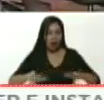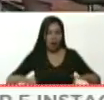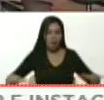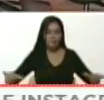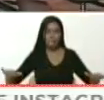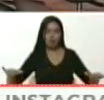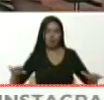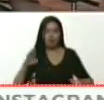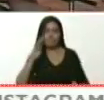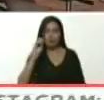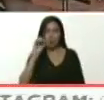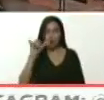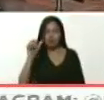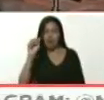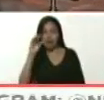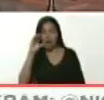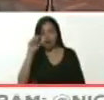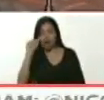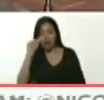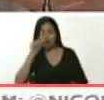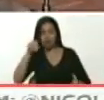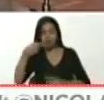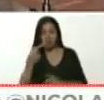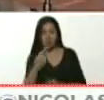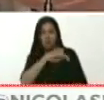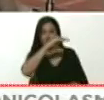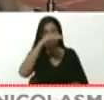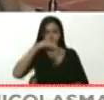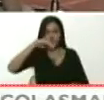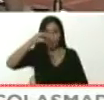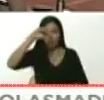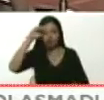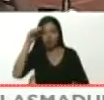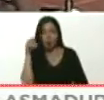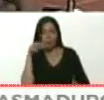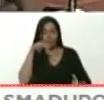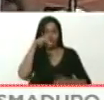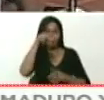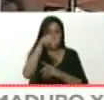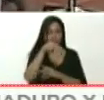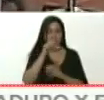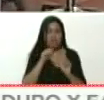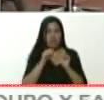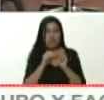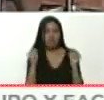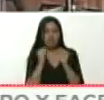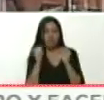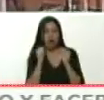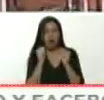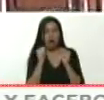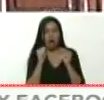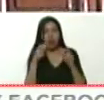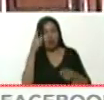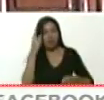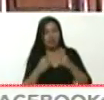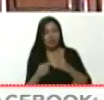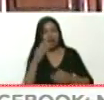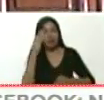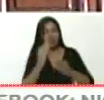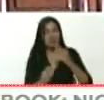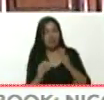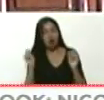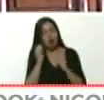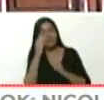de Boyacá, luego de pasar el páramo de Pisba, quedar congelados. La mitad del ejército de Bolívar quedó